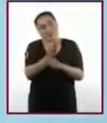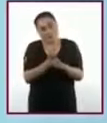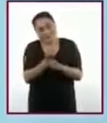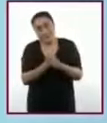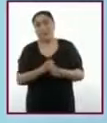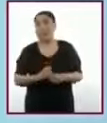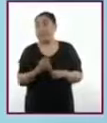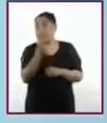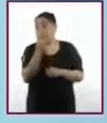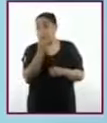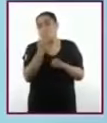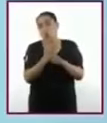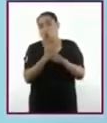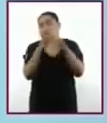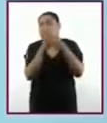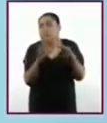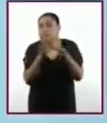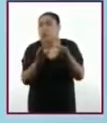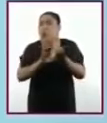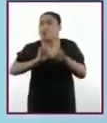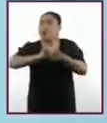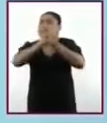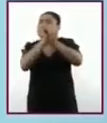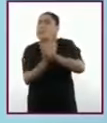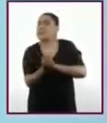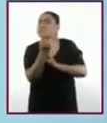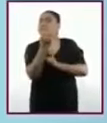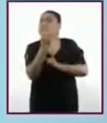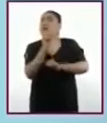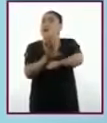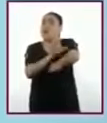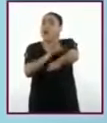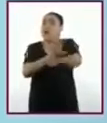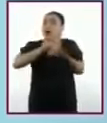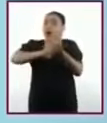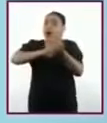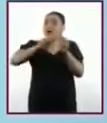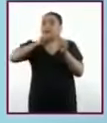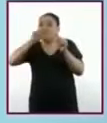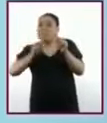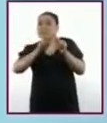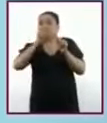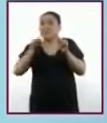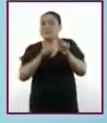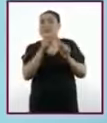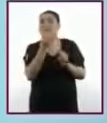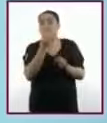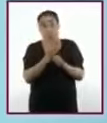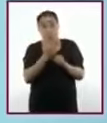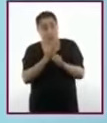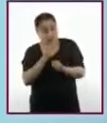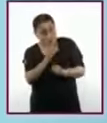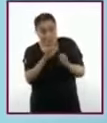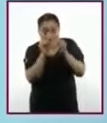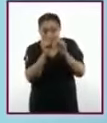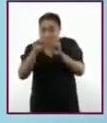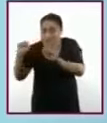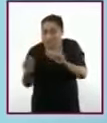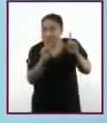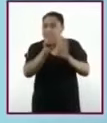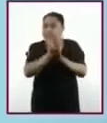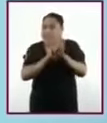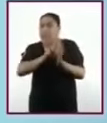importante que conozcamos la fuente primaria de la energía en las cadenas alimentarias. Pongan mucha atención en el siguiente video y registren algunas